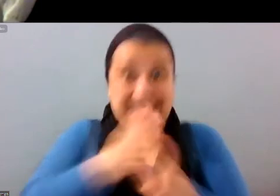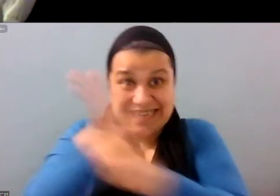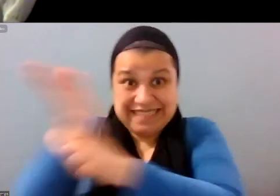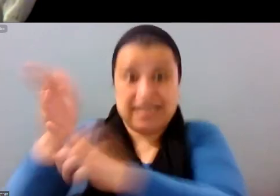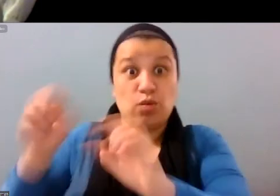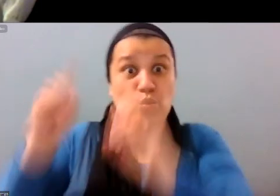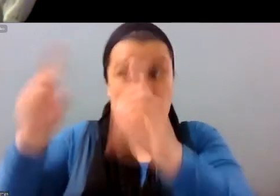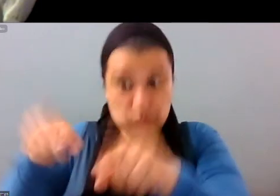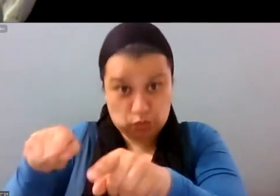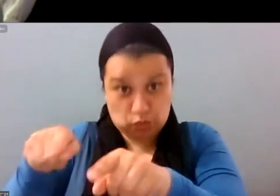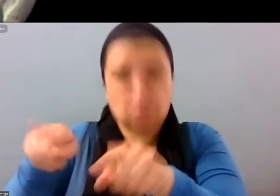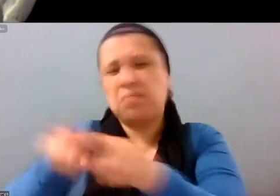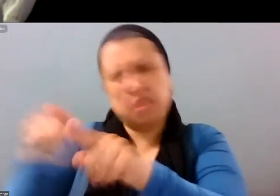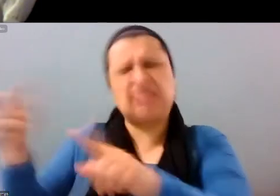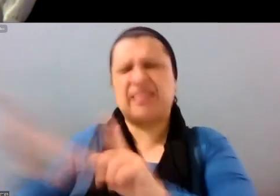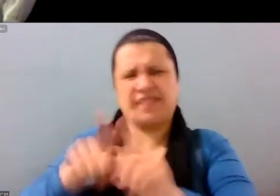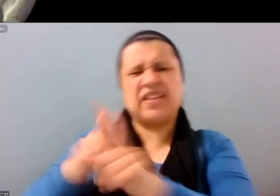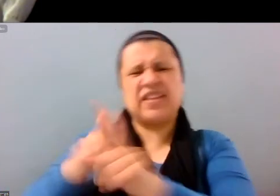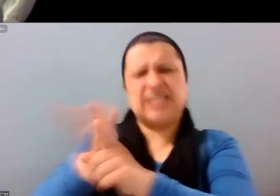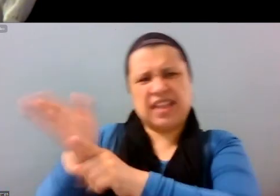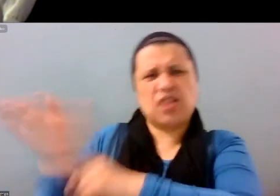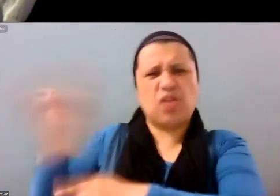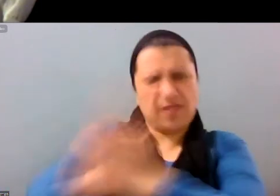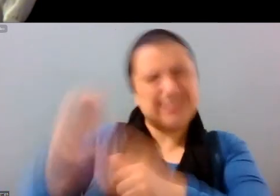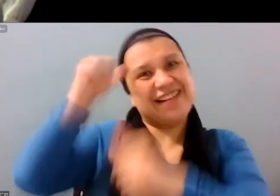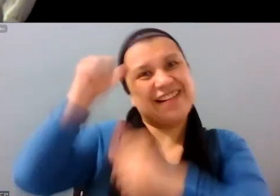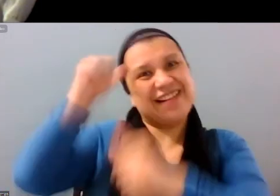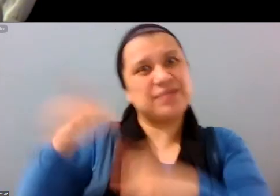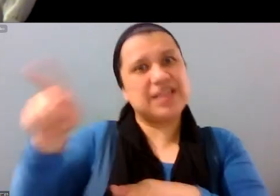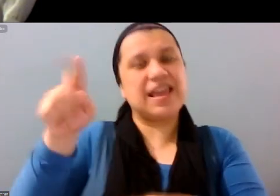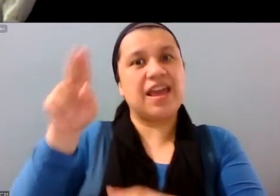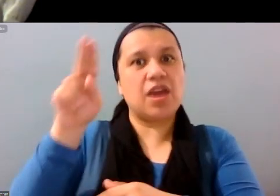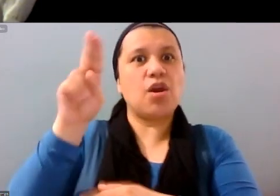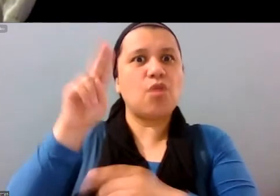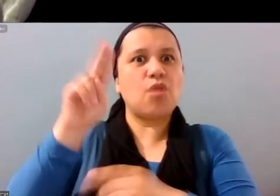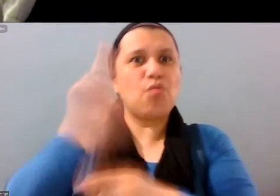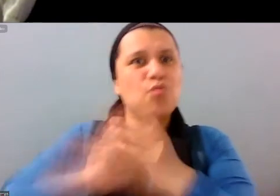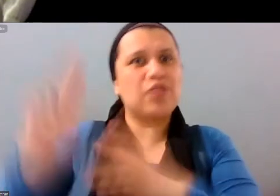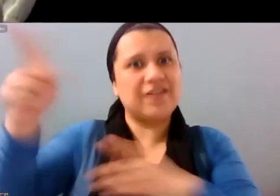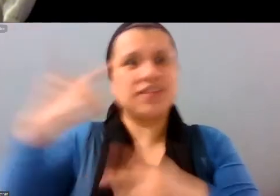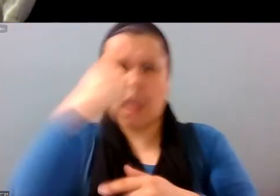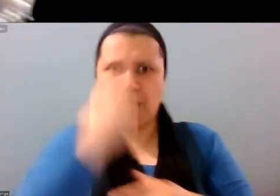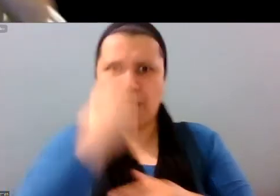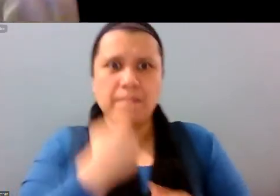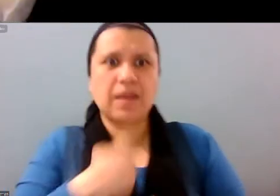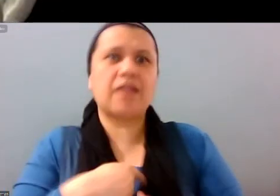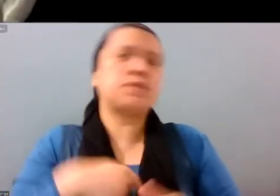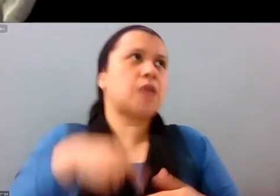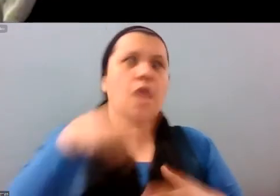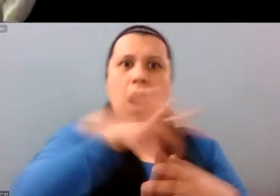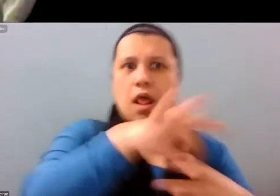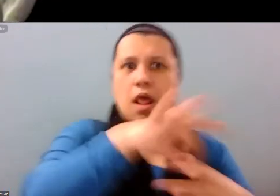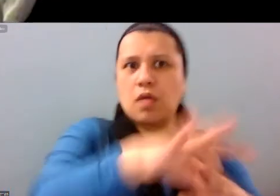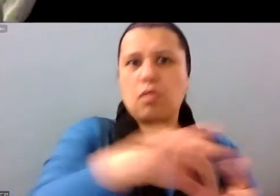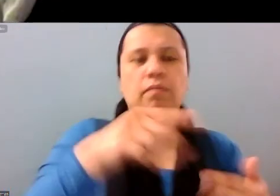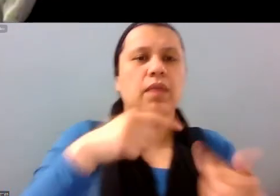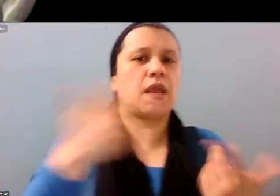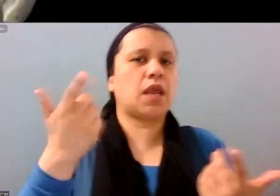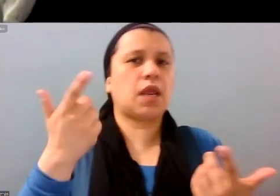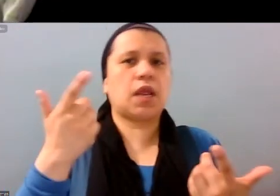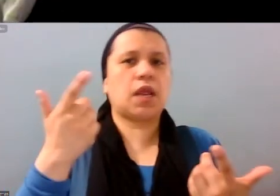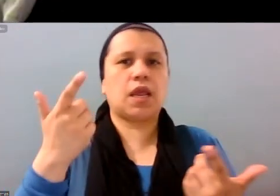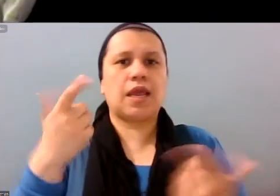todas las carreras de la universidad porque recordemos que la UNED tiene que apoyar perfiles de estudiantes que entran a agronomía que entran a ciencias de